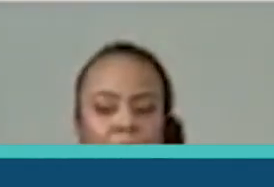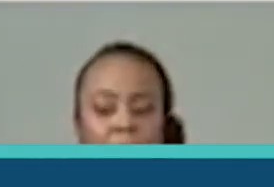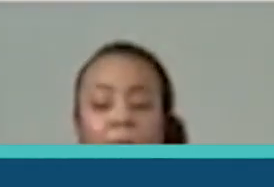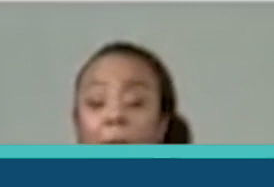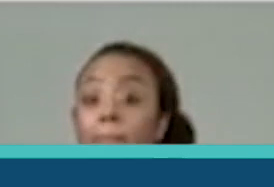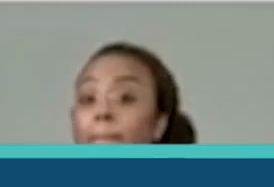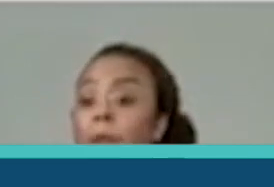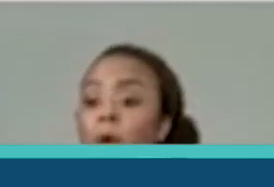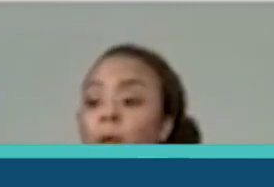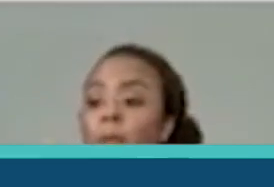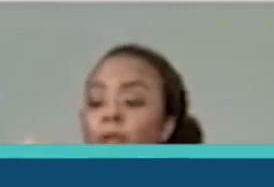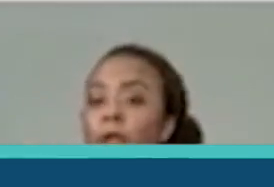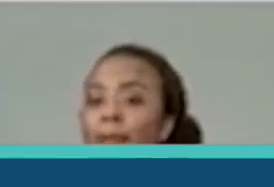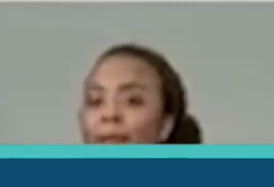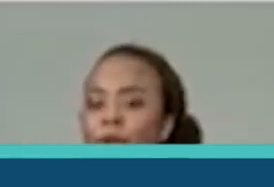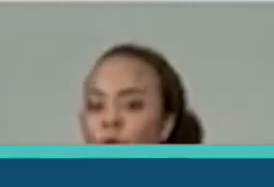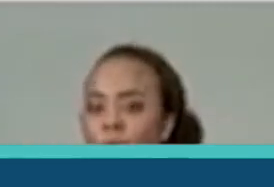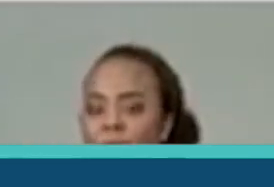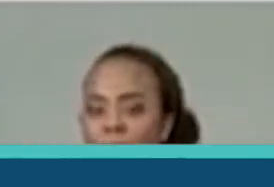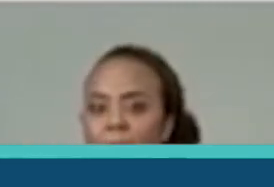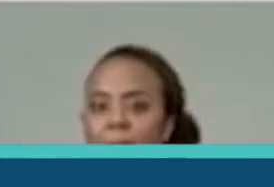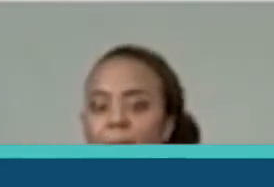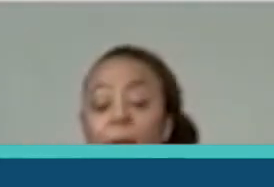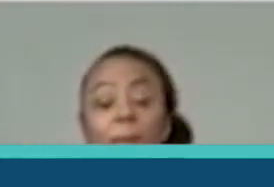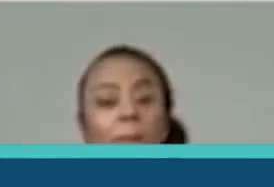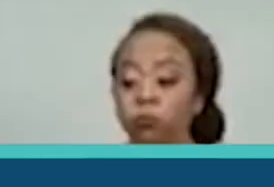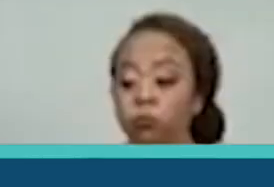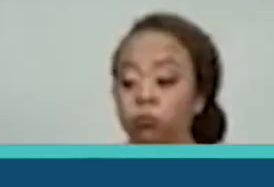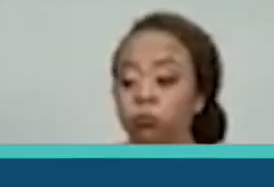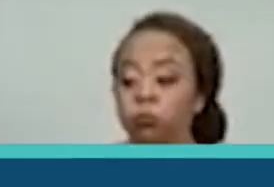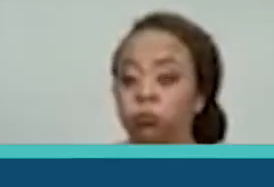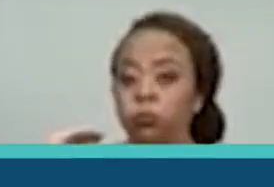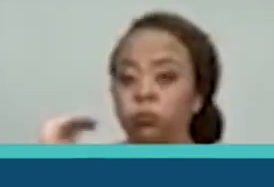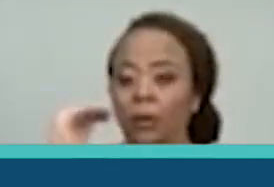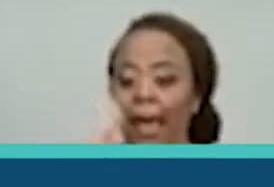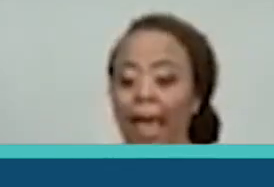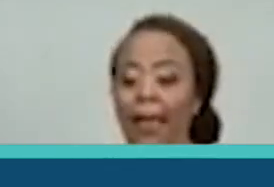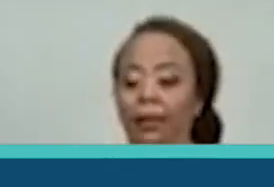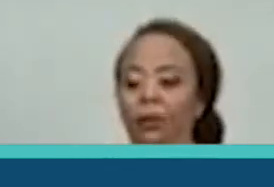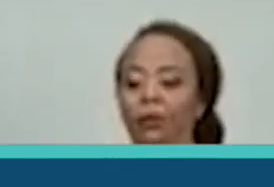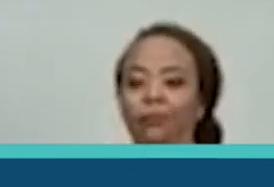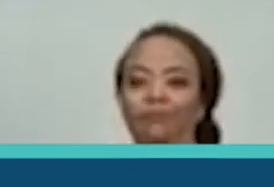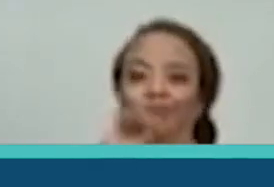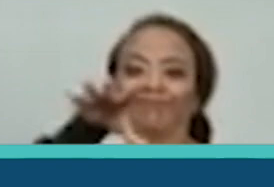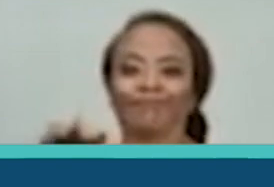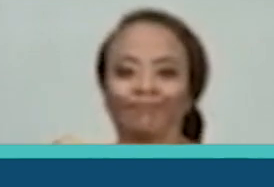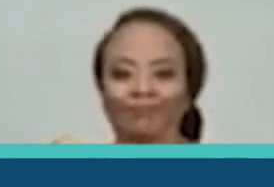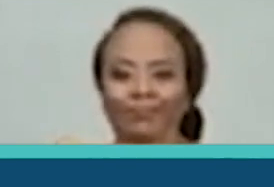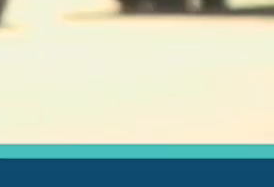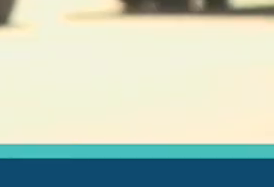Justa desaparecieron de las redes según este último análisis de la Universidad Latina.